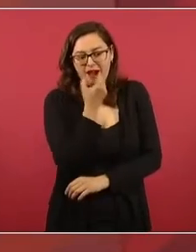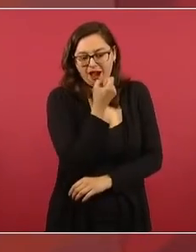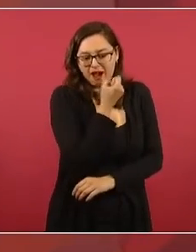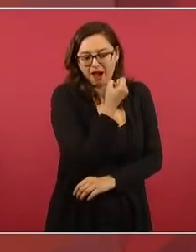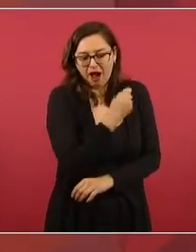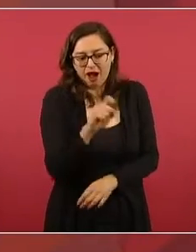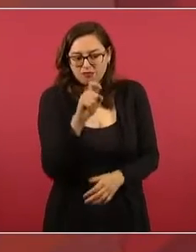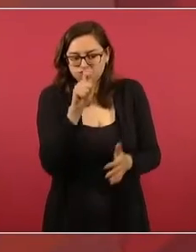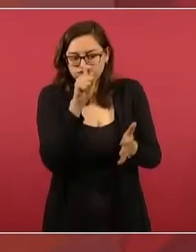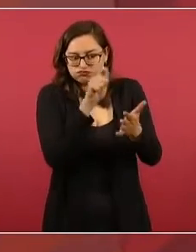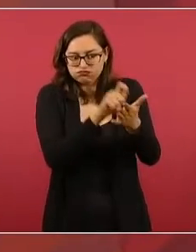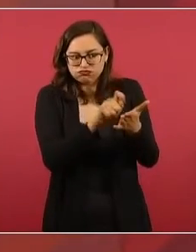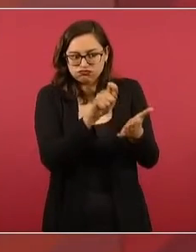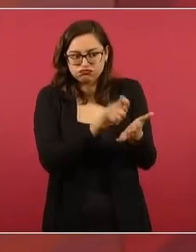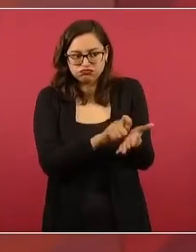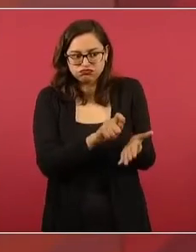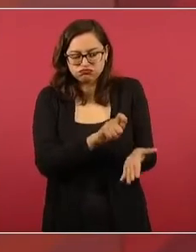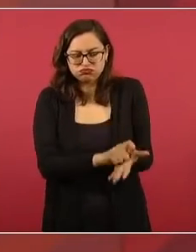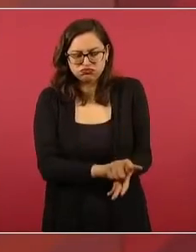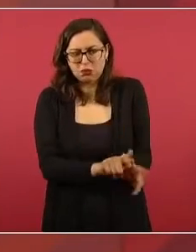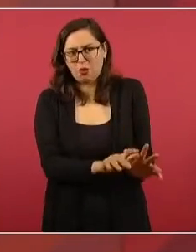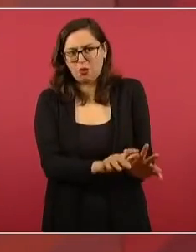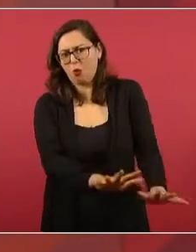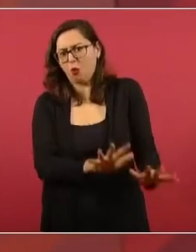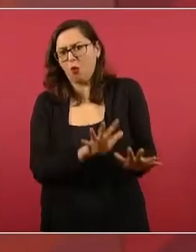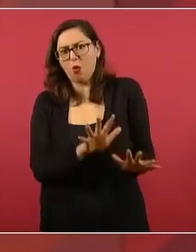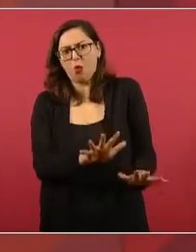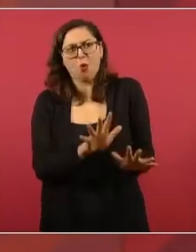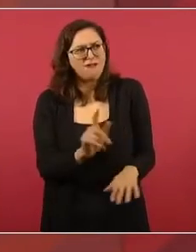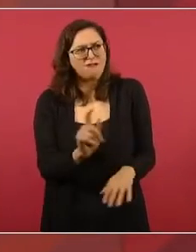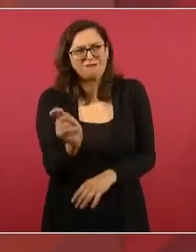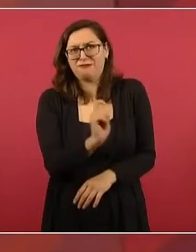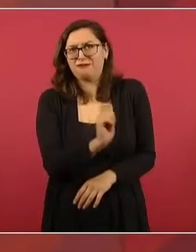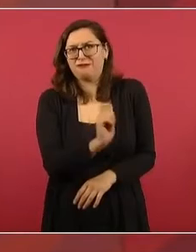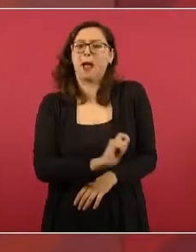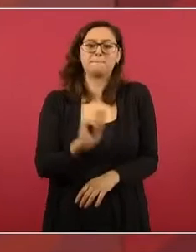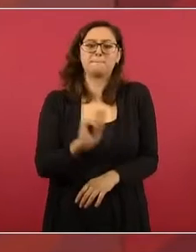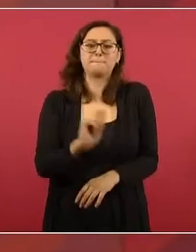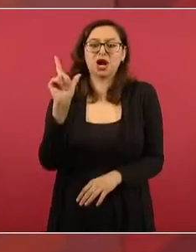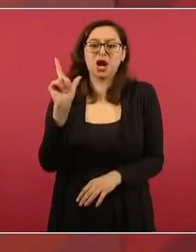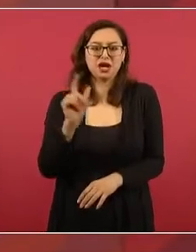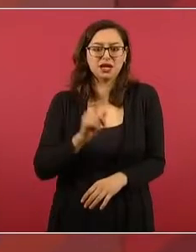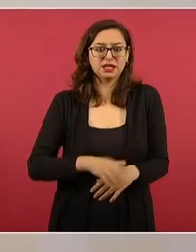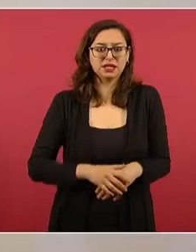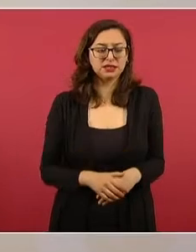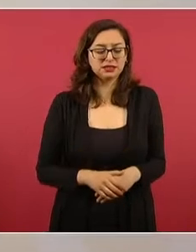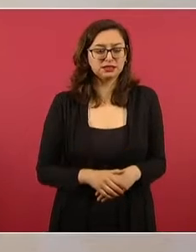de sectores de clase media, el más leído.